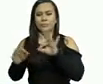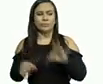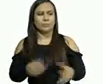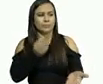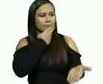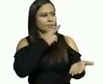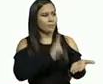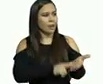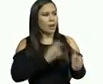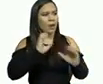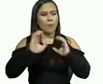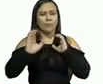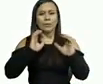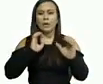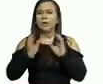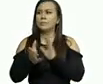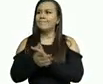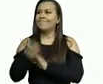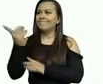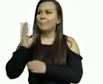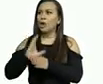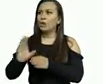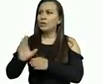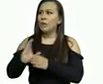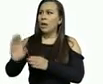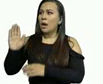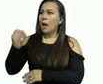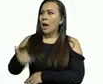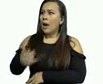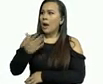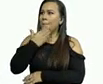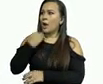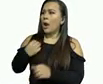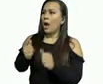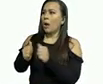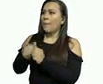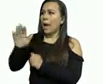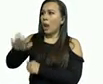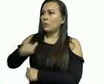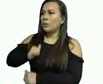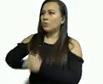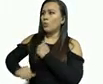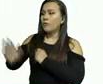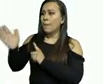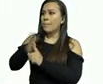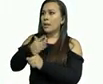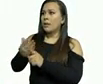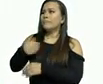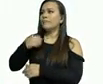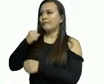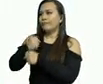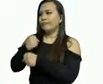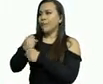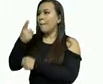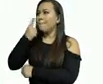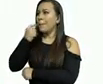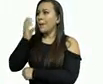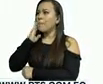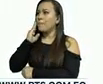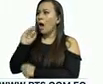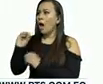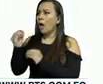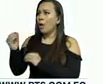ministerio de educación el departamento de la consejería estudiantil da el acompañamiento a la alumna afectada y trabaja con los padres de familia y estudiantes